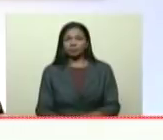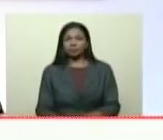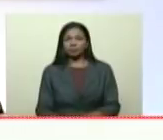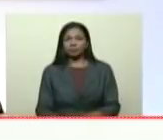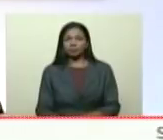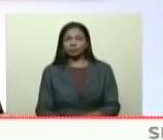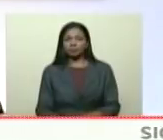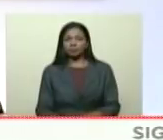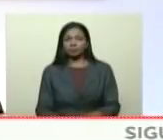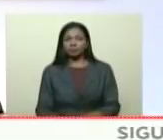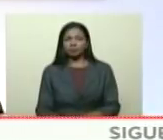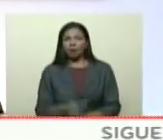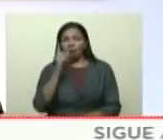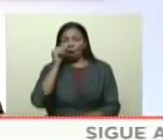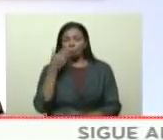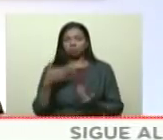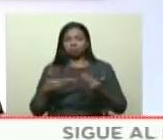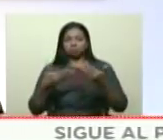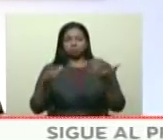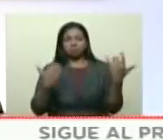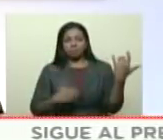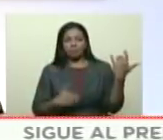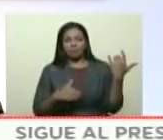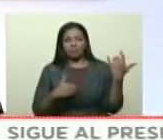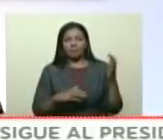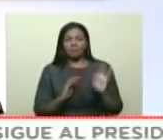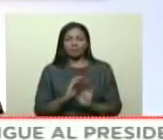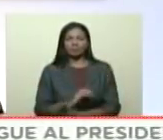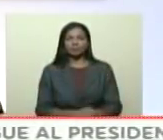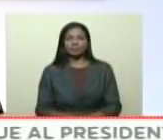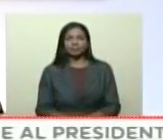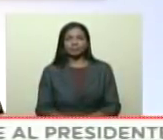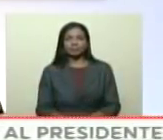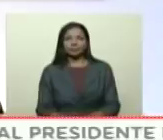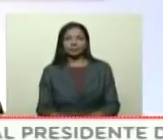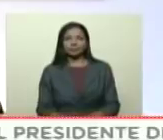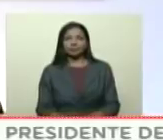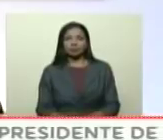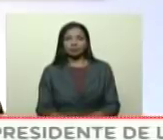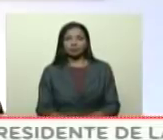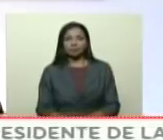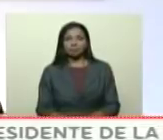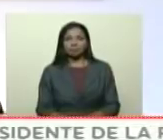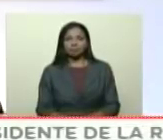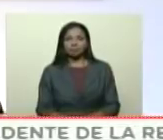Waters. Que es pronunciarlo bien. Roger Waters.